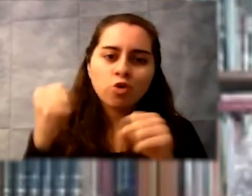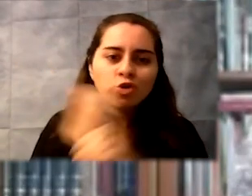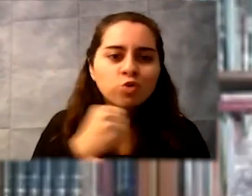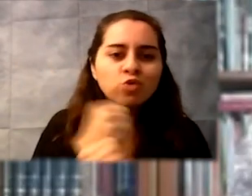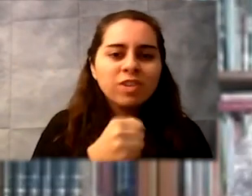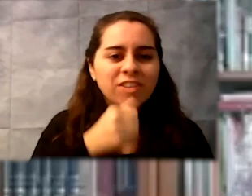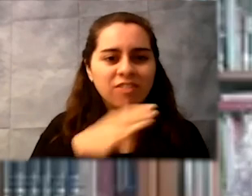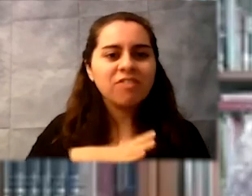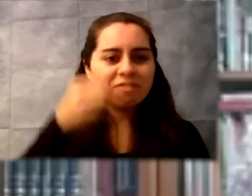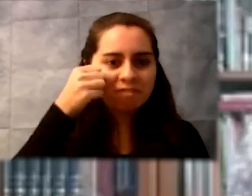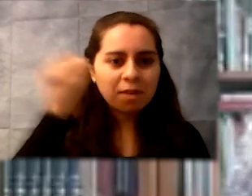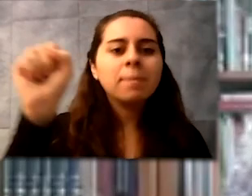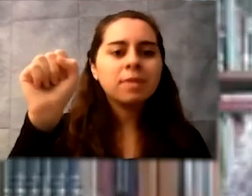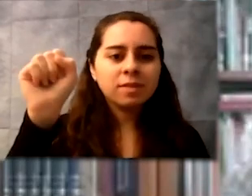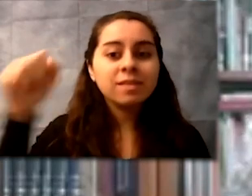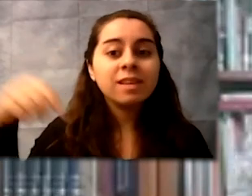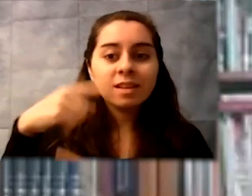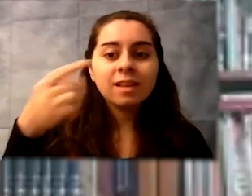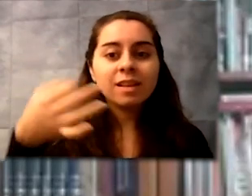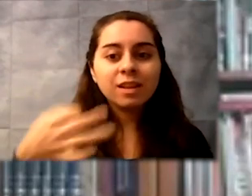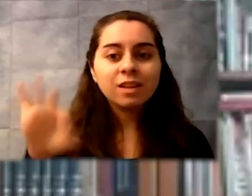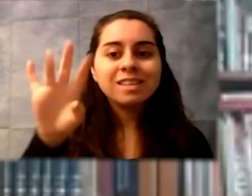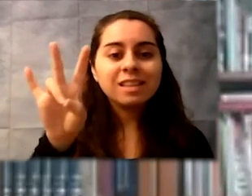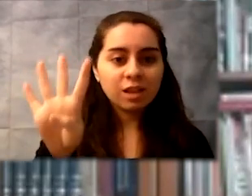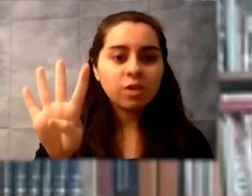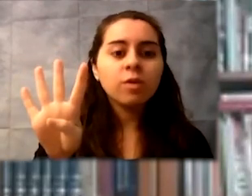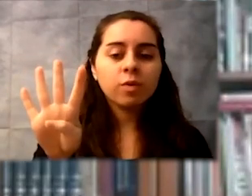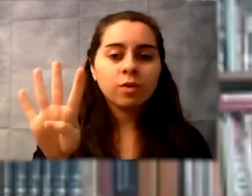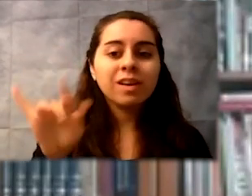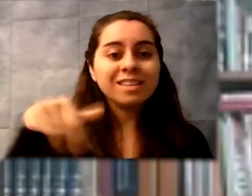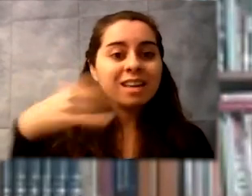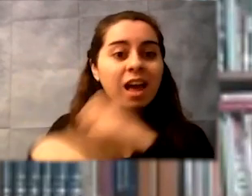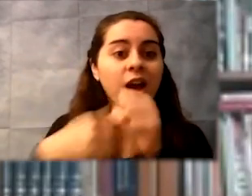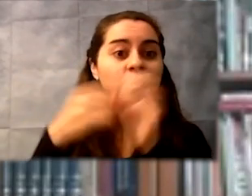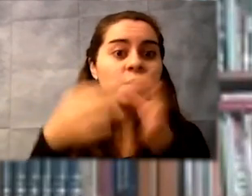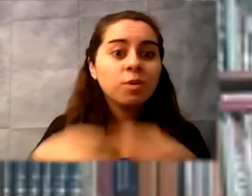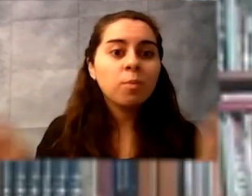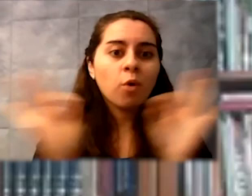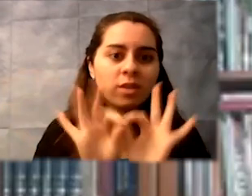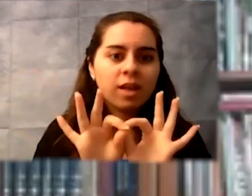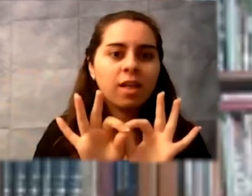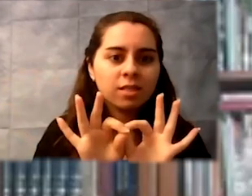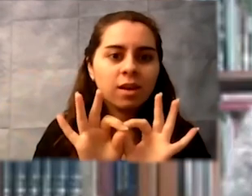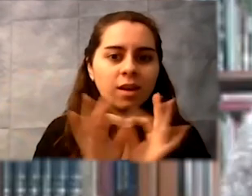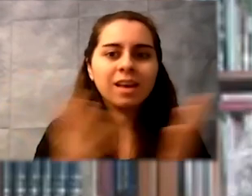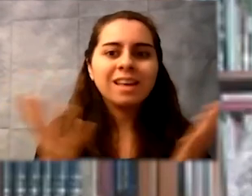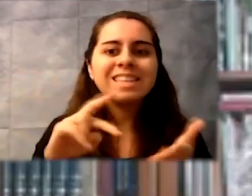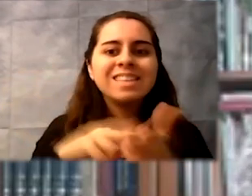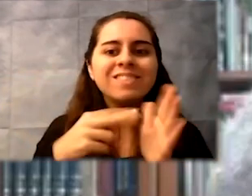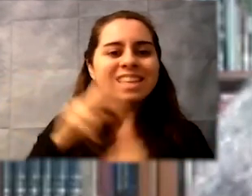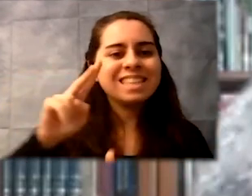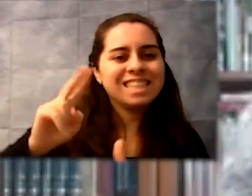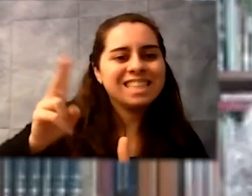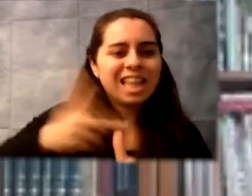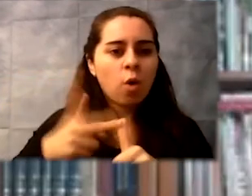poco el año 74 en particular es un año muy importante, lo que se llama la segunda ola de los feminismos en Puerto Rico,